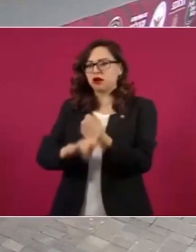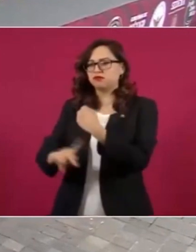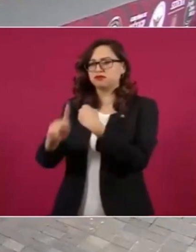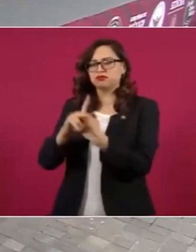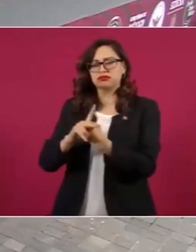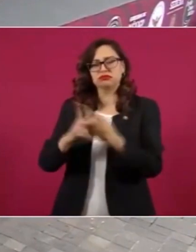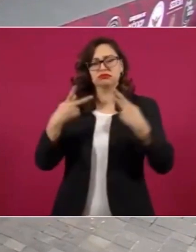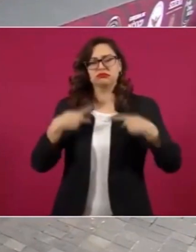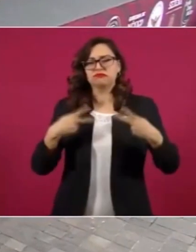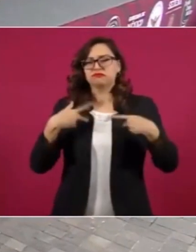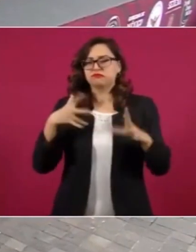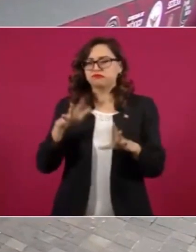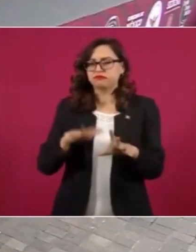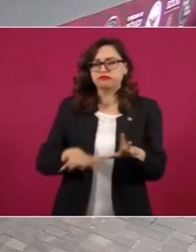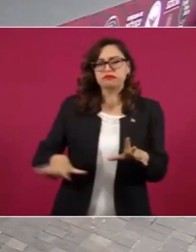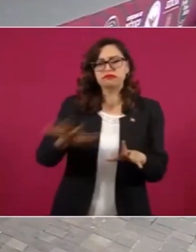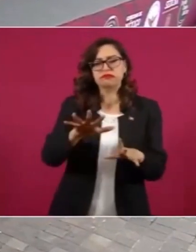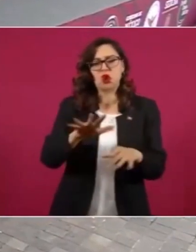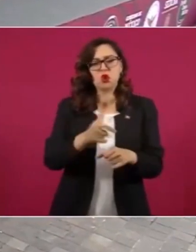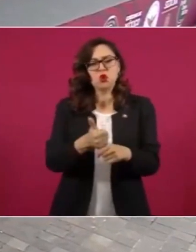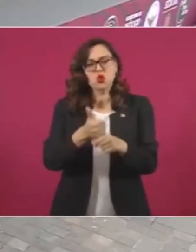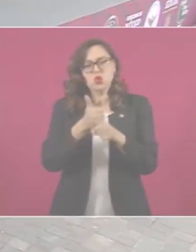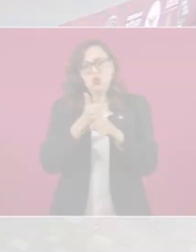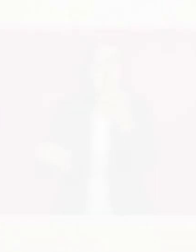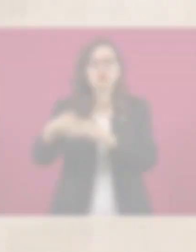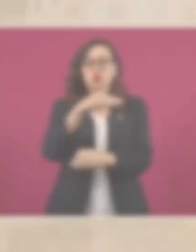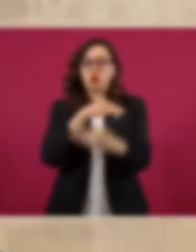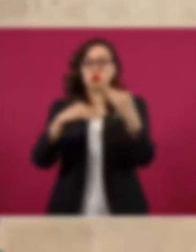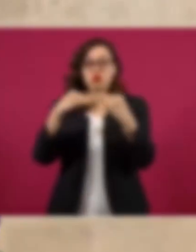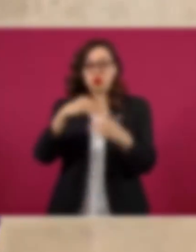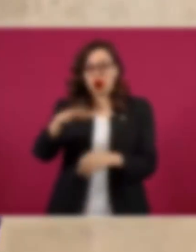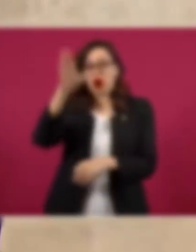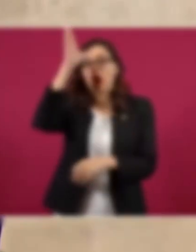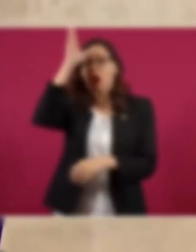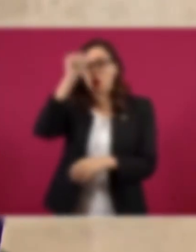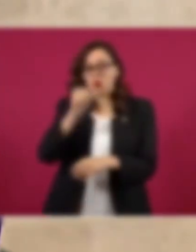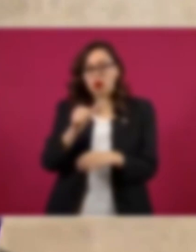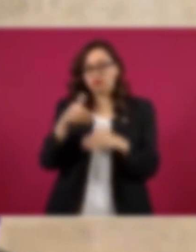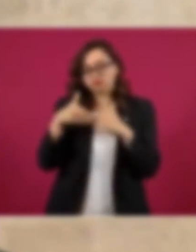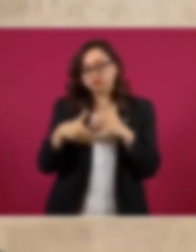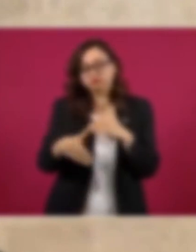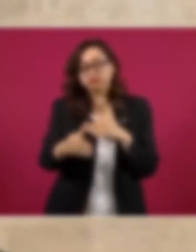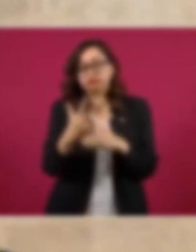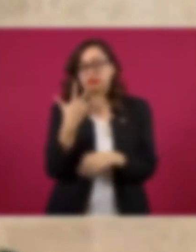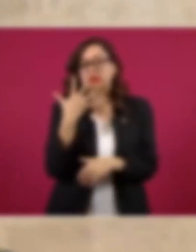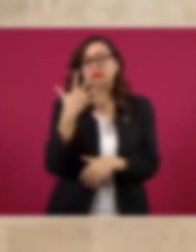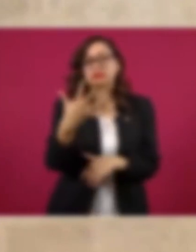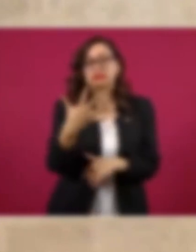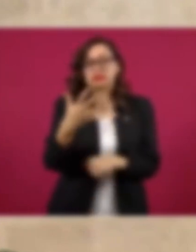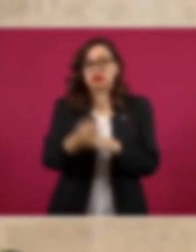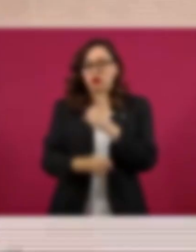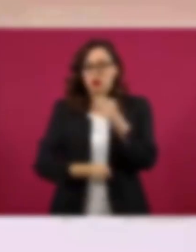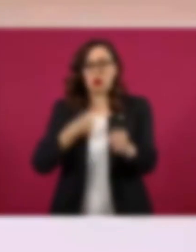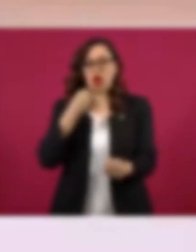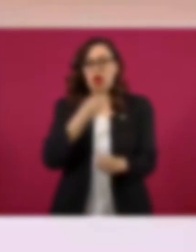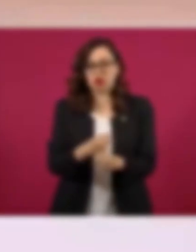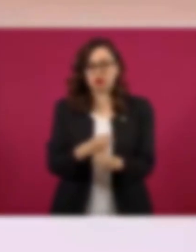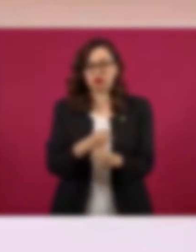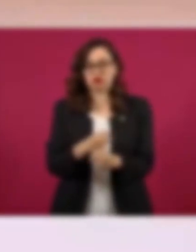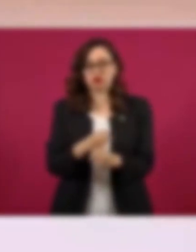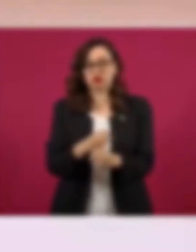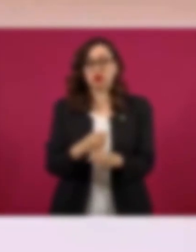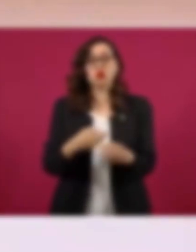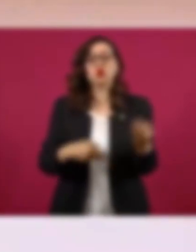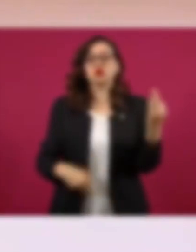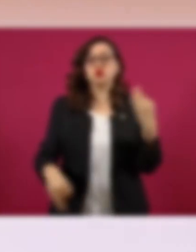atormentan a los pueblos del mundo. Contempla construir un comité integrado por el primer ministro de la India, Narendra Modi,